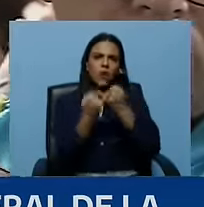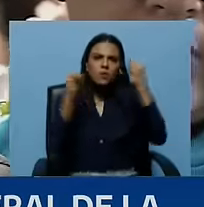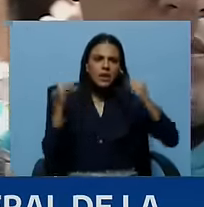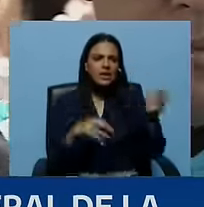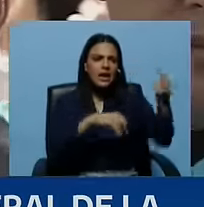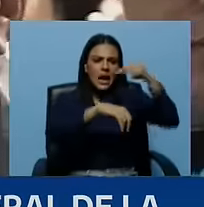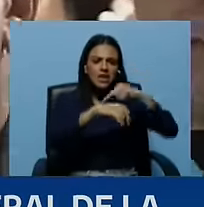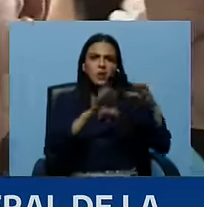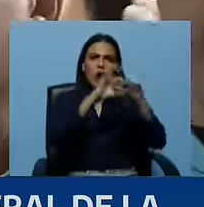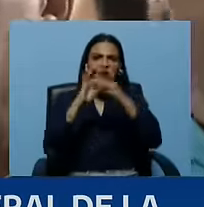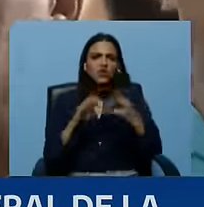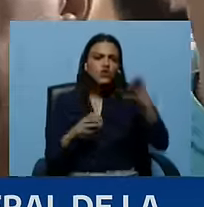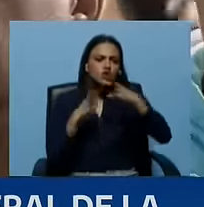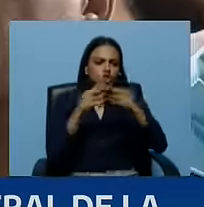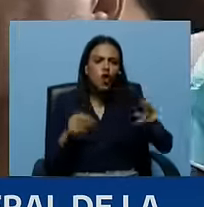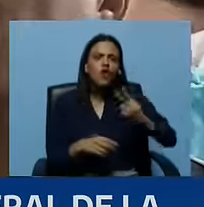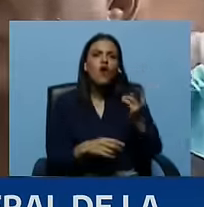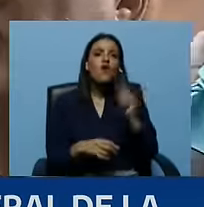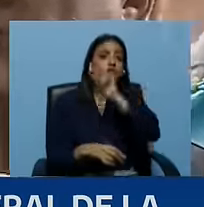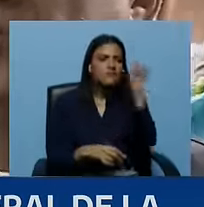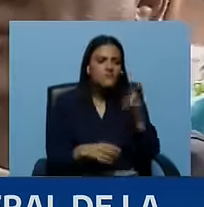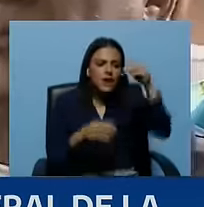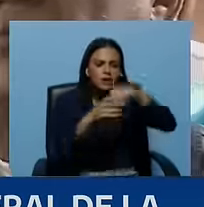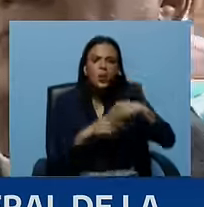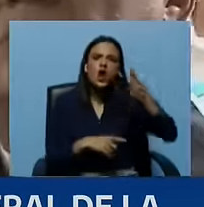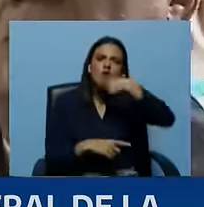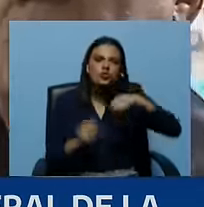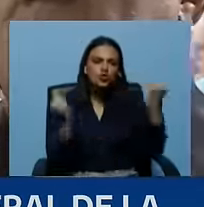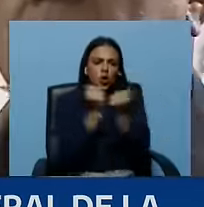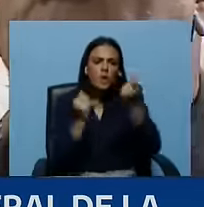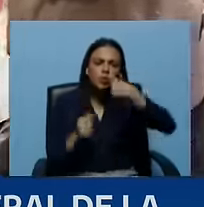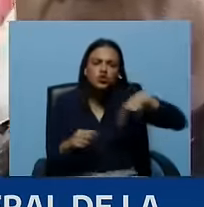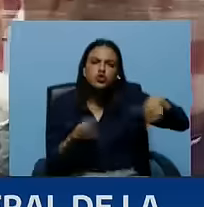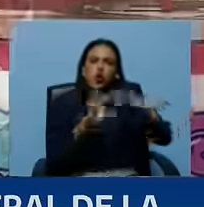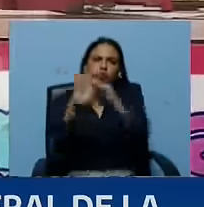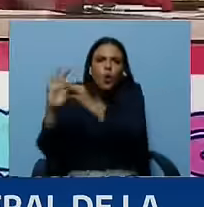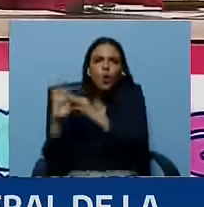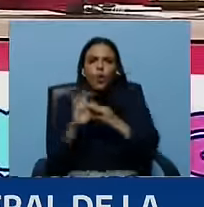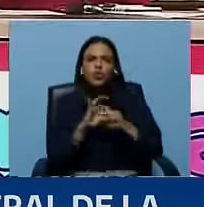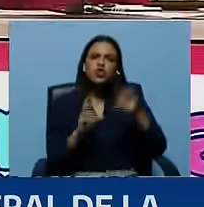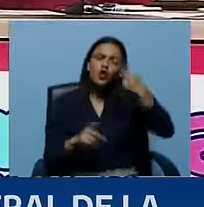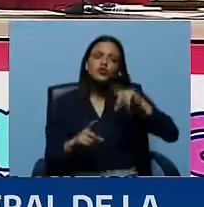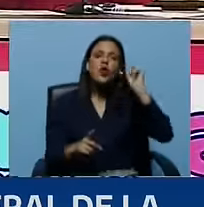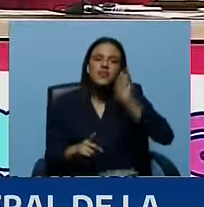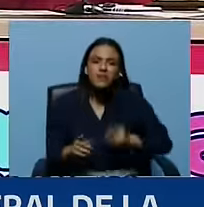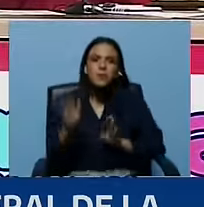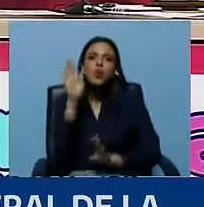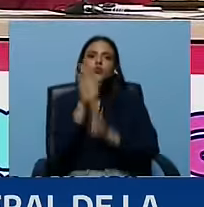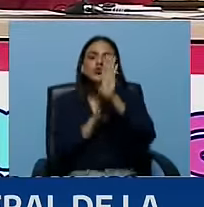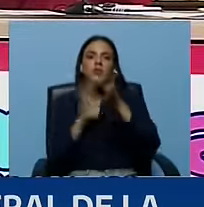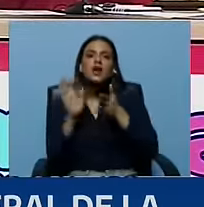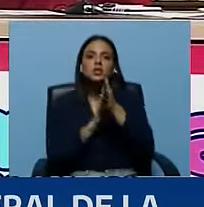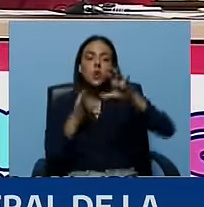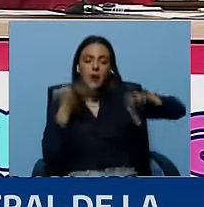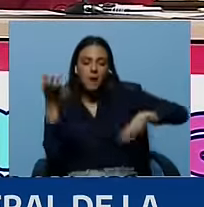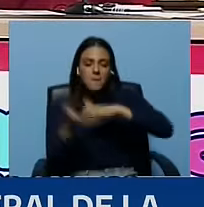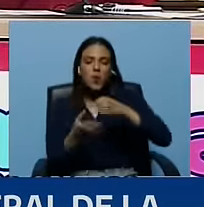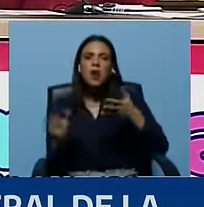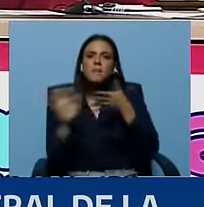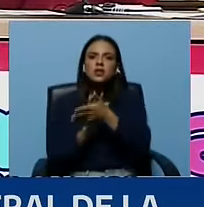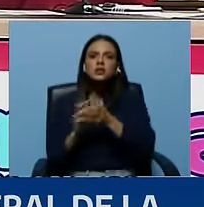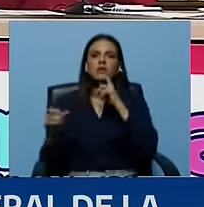todos los venezolanos, porque aquí cabemos todos y todas. Superar los vestigios de